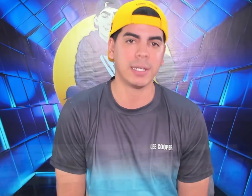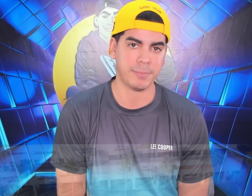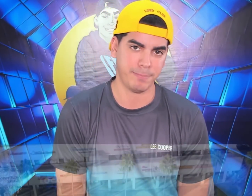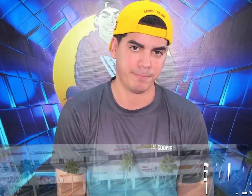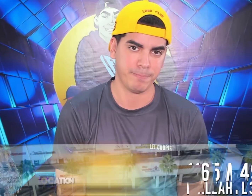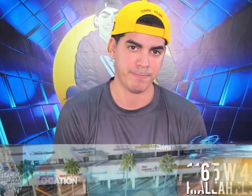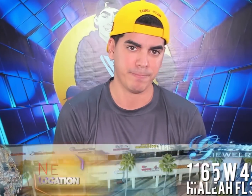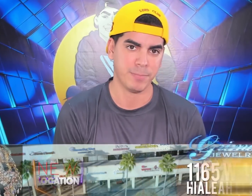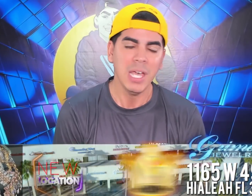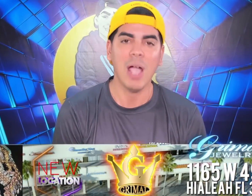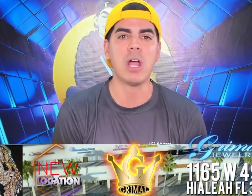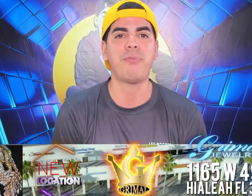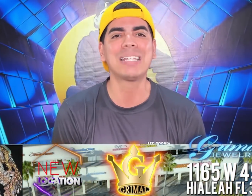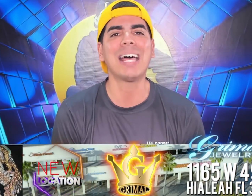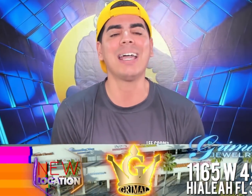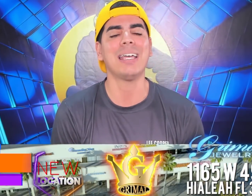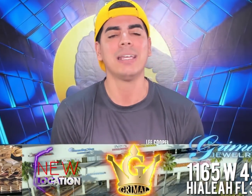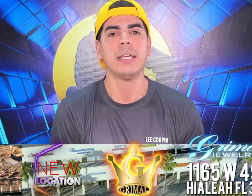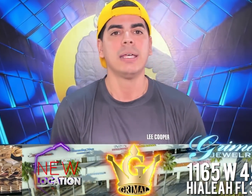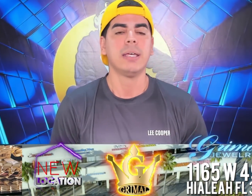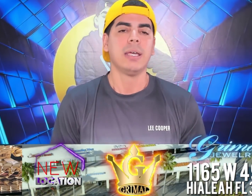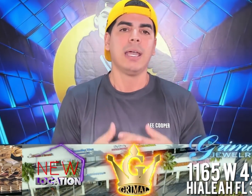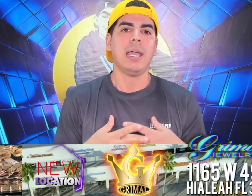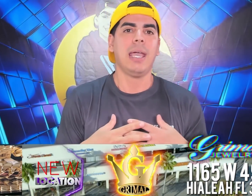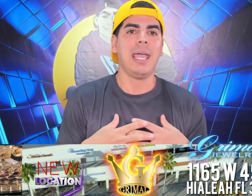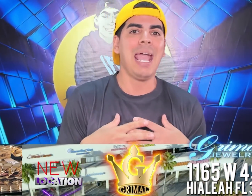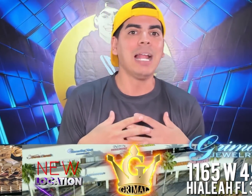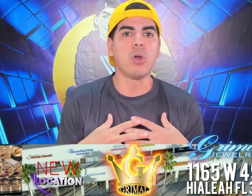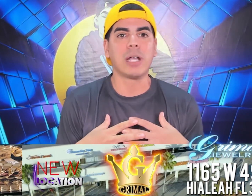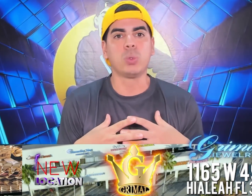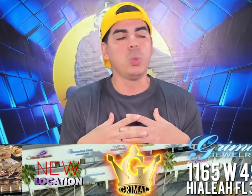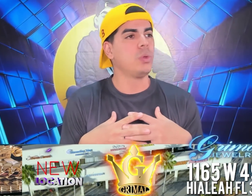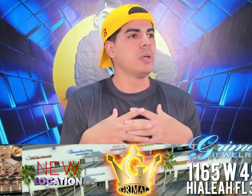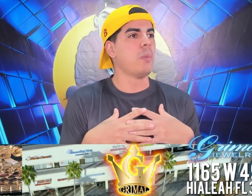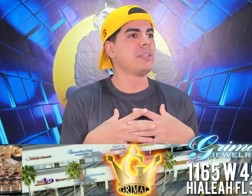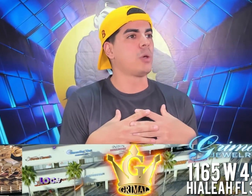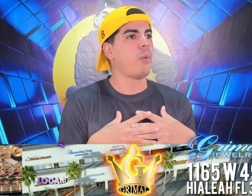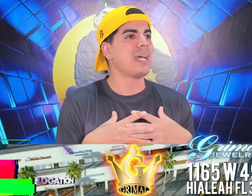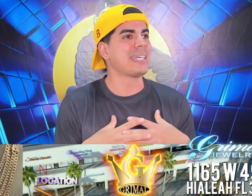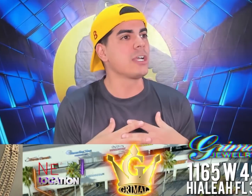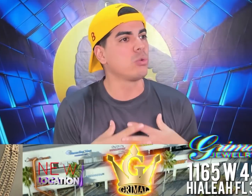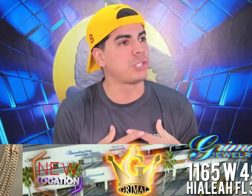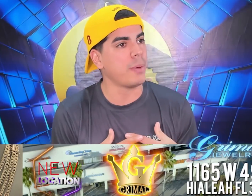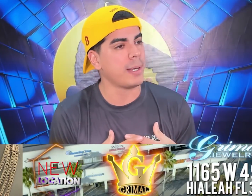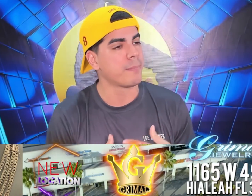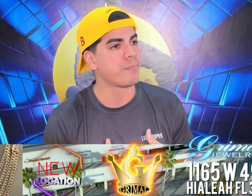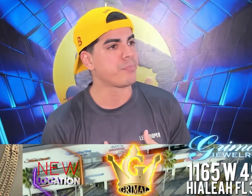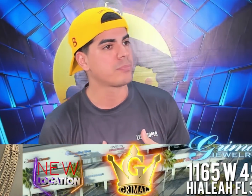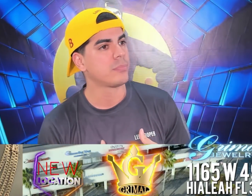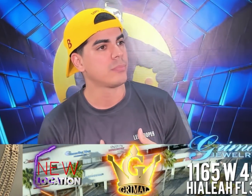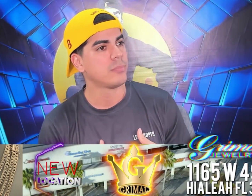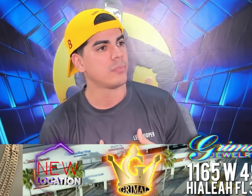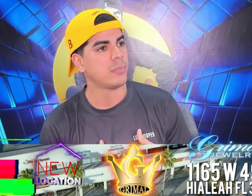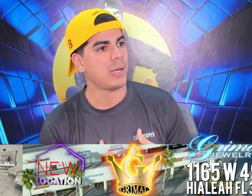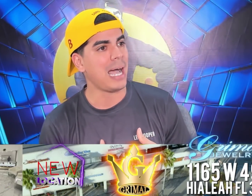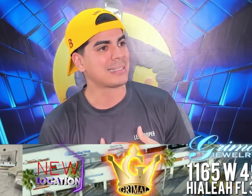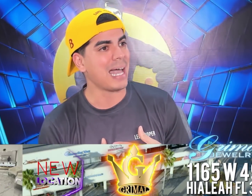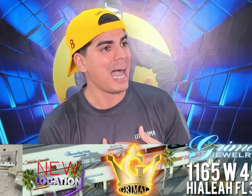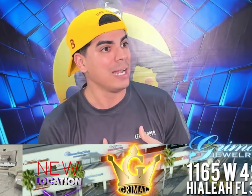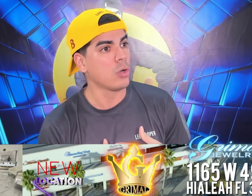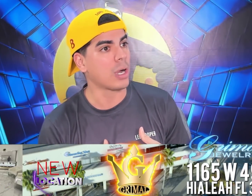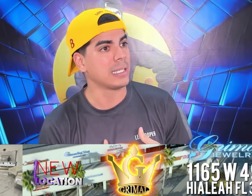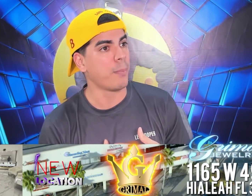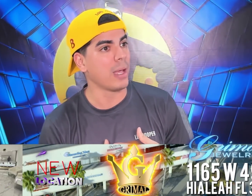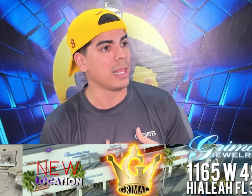de humanidad. Es una falta de... Es algo que tú, de momento, puedes ser inclusive